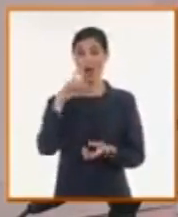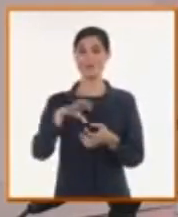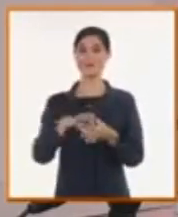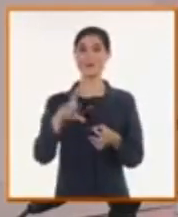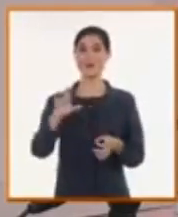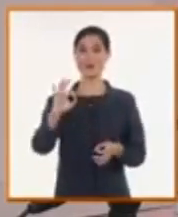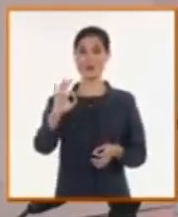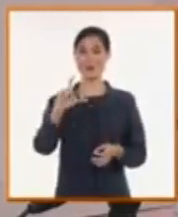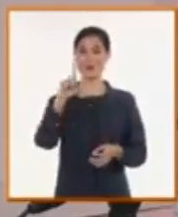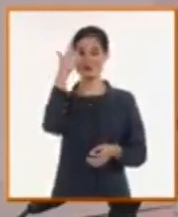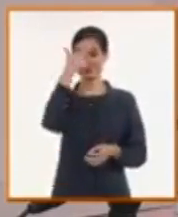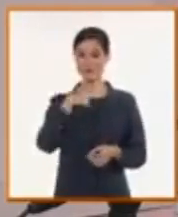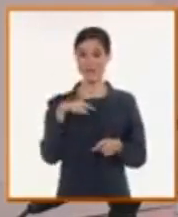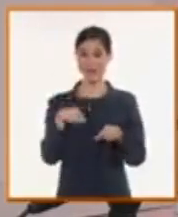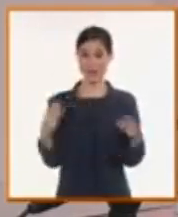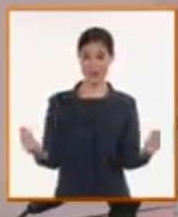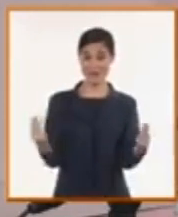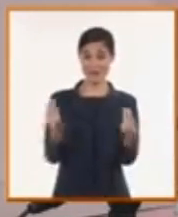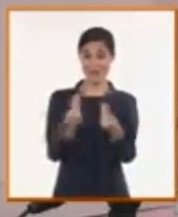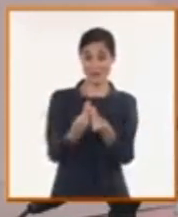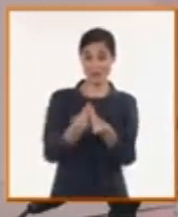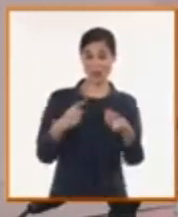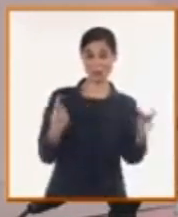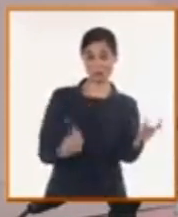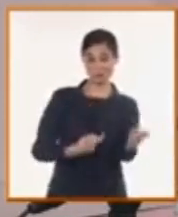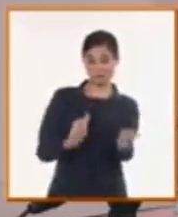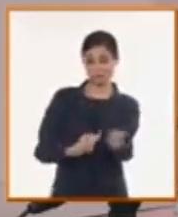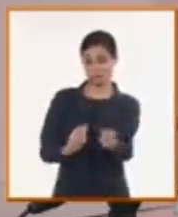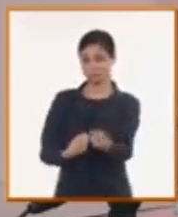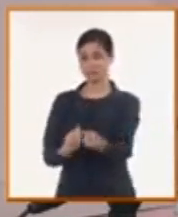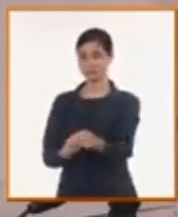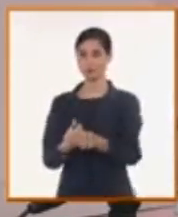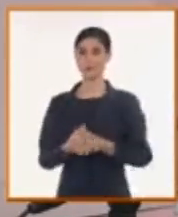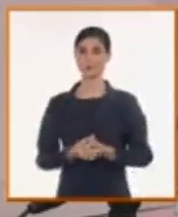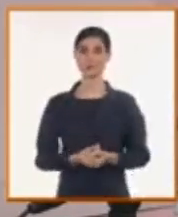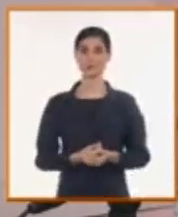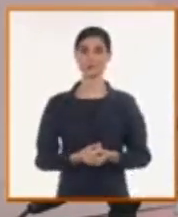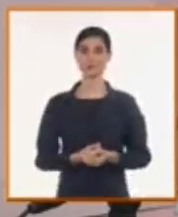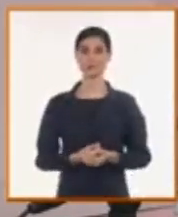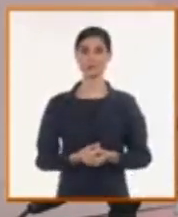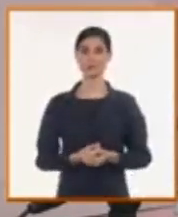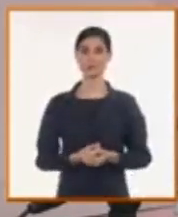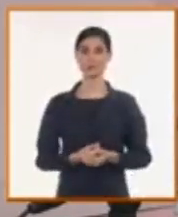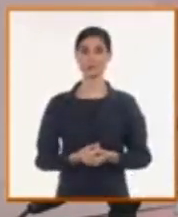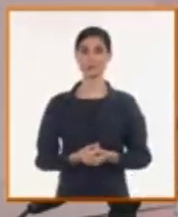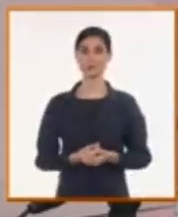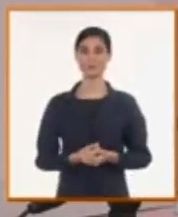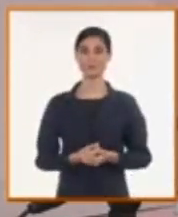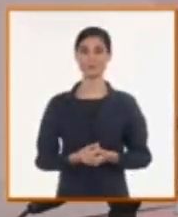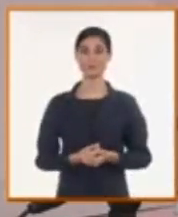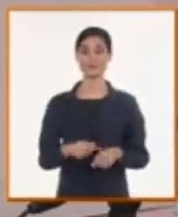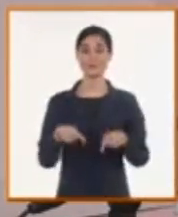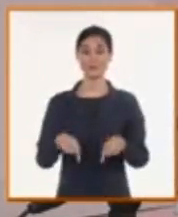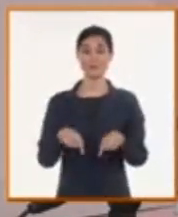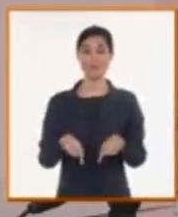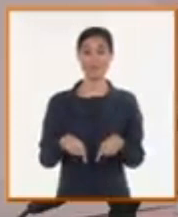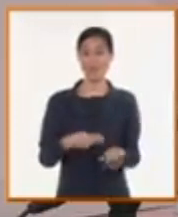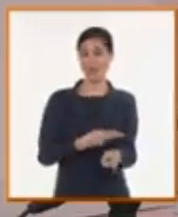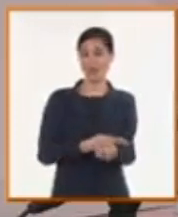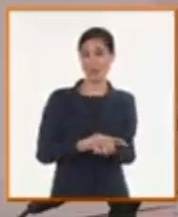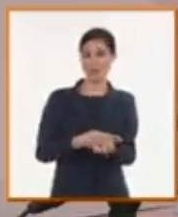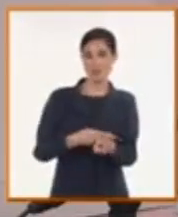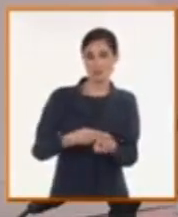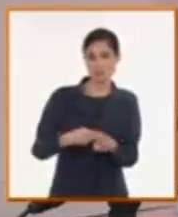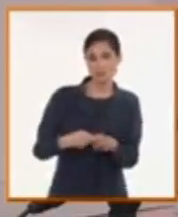Ese trío que terminó llevando a la mesa de conversaciones a los sudafricanos y cambiando el curso de la historia de